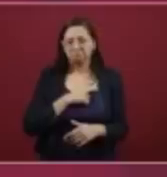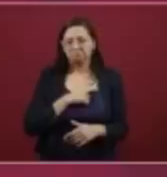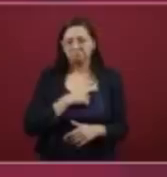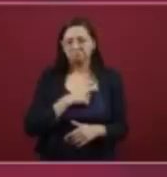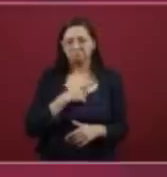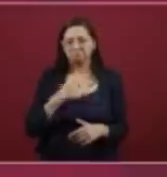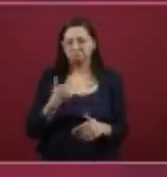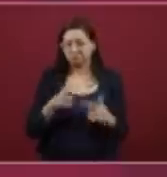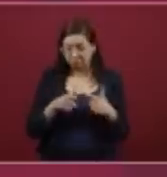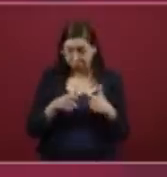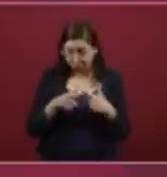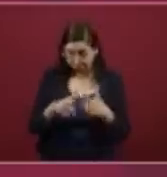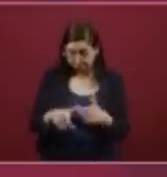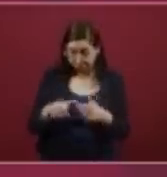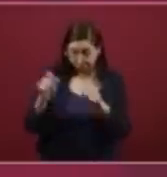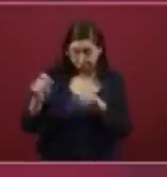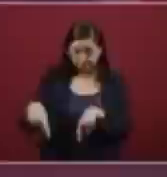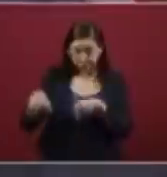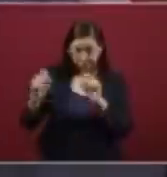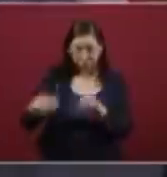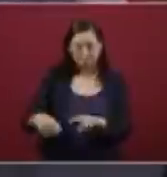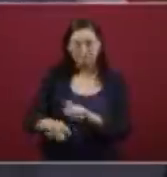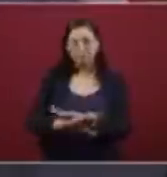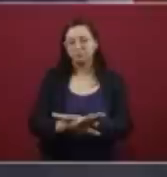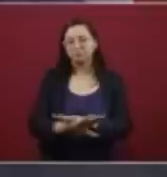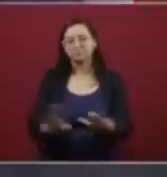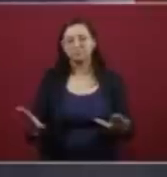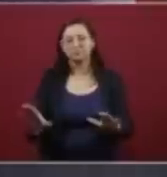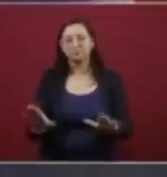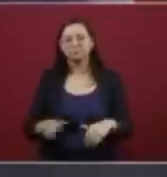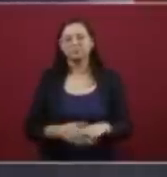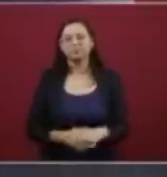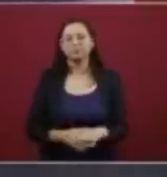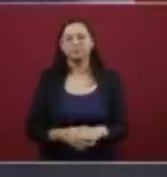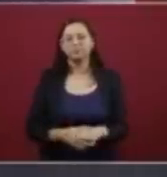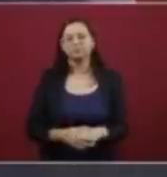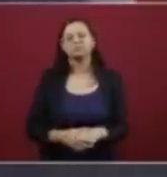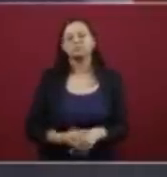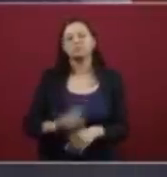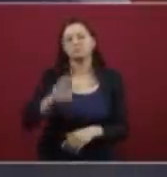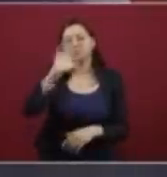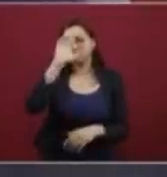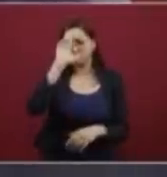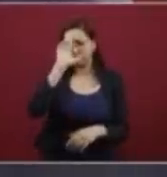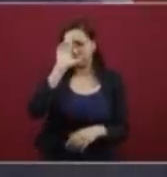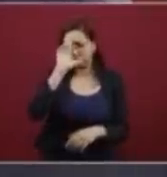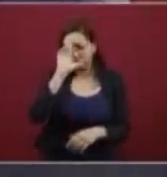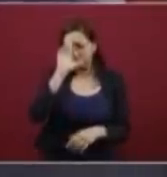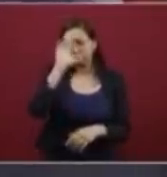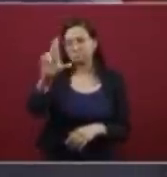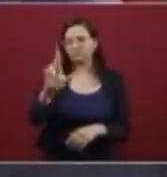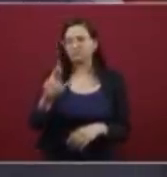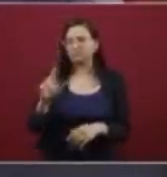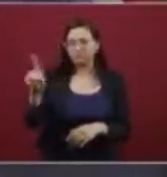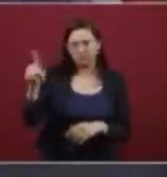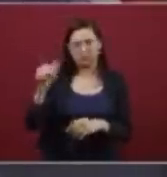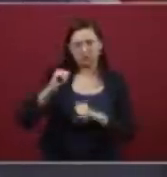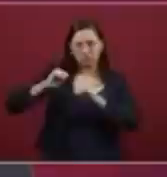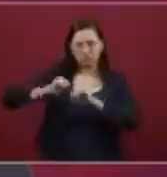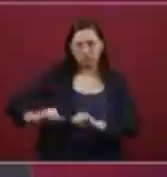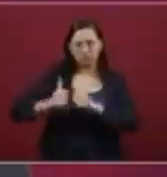permitir que sea lo mismo. Y con todo respeto, o sea, a la autonomía.